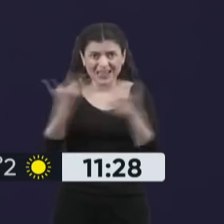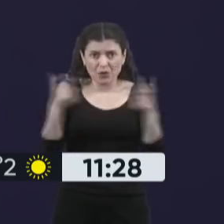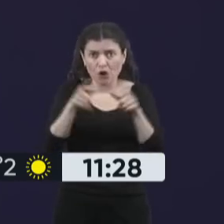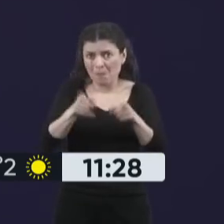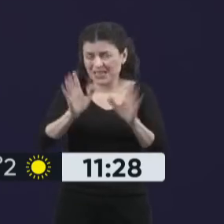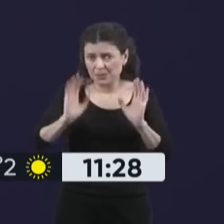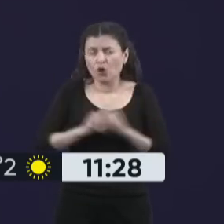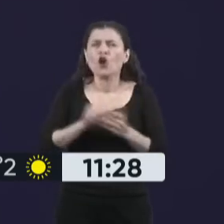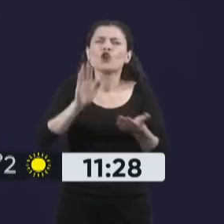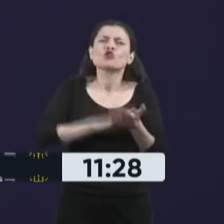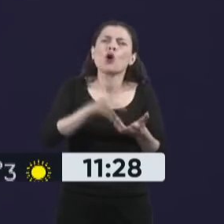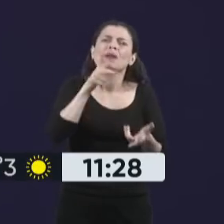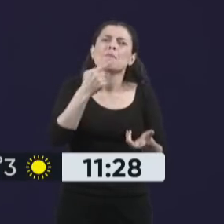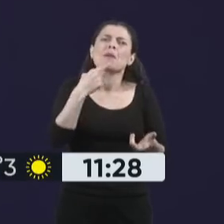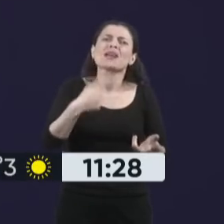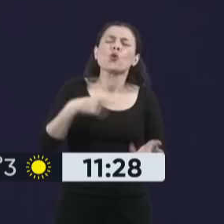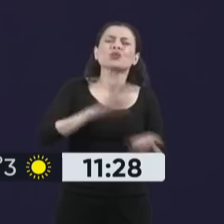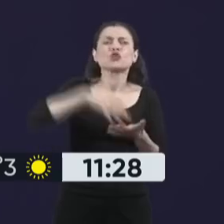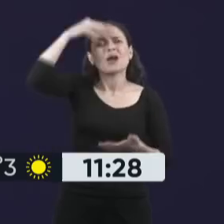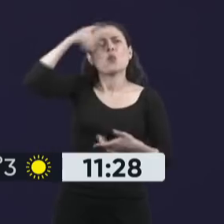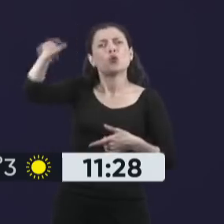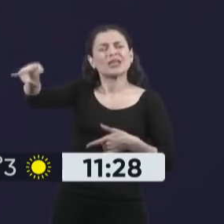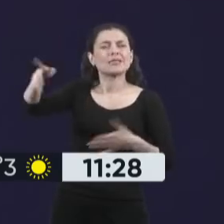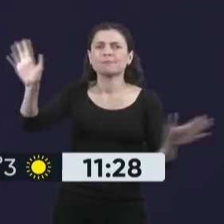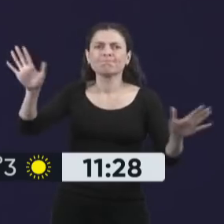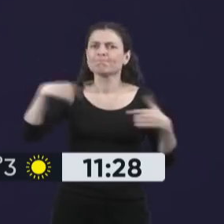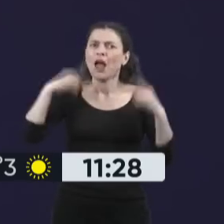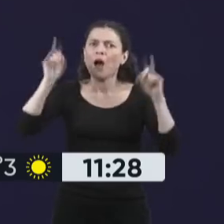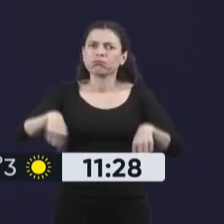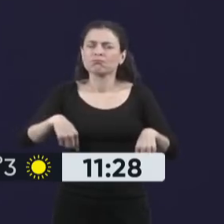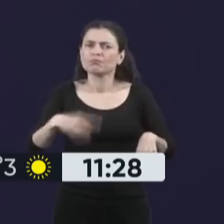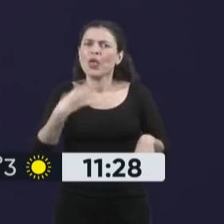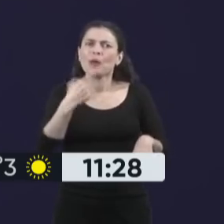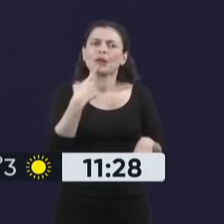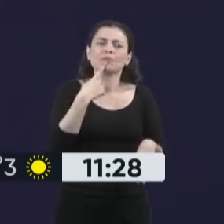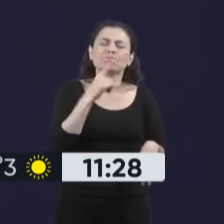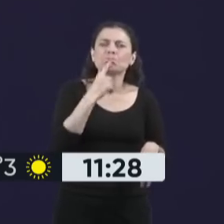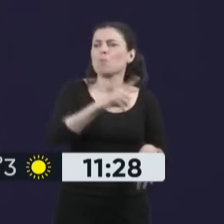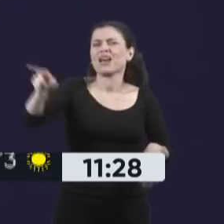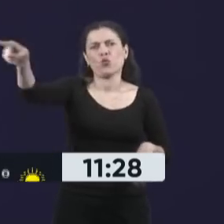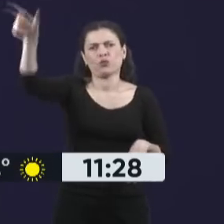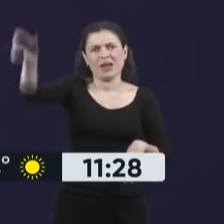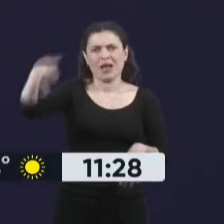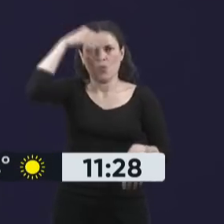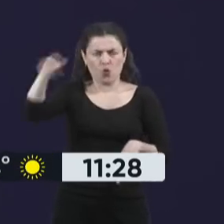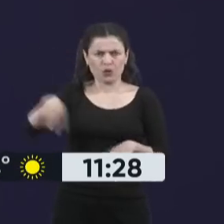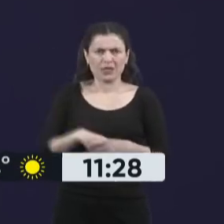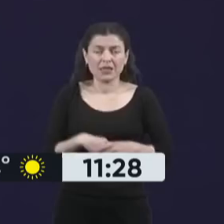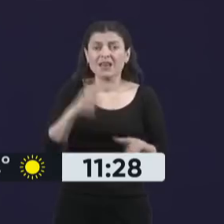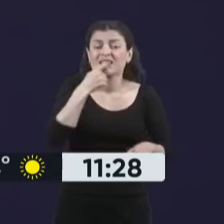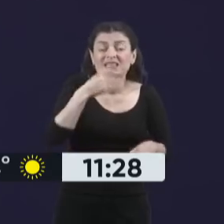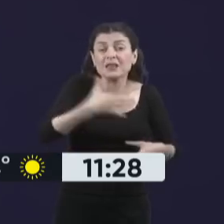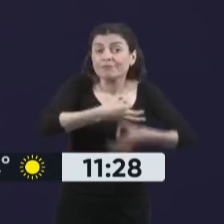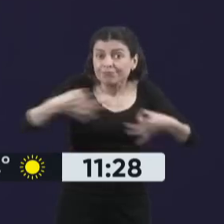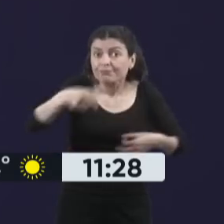que me decís de Patricia Bullrich, hay que consultarle a la doctora Bullrich, a mí no me consta, y en el hipotético caso que lo que vos mencionás